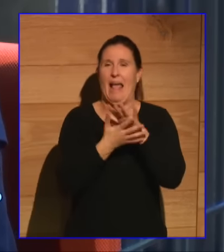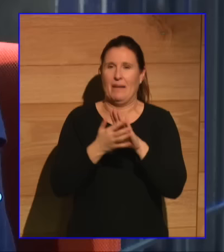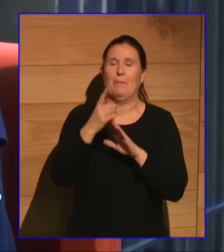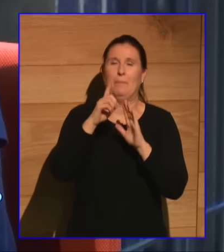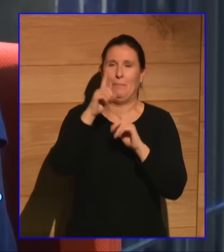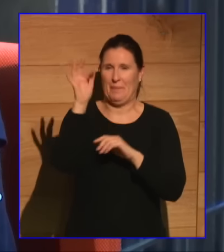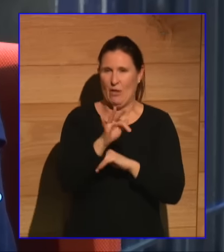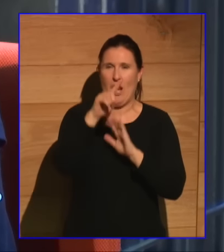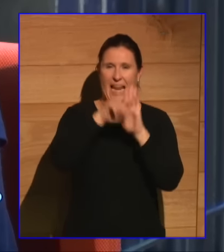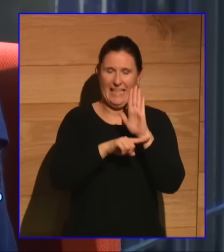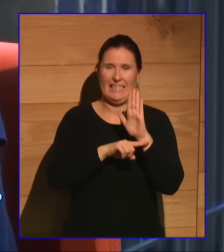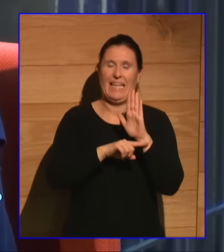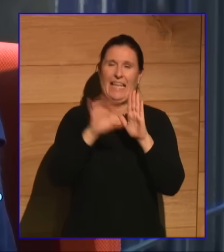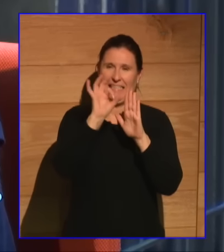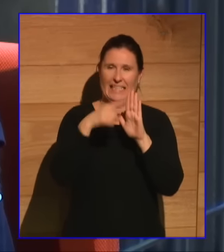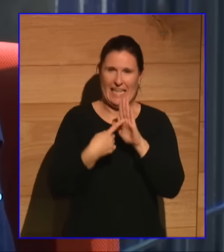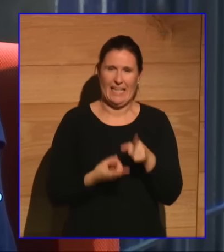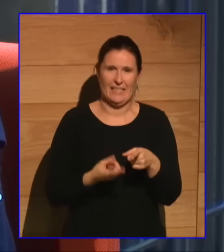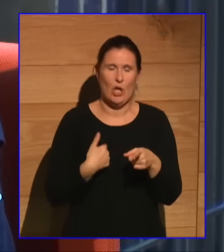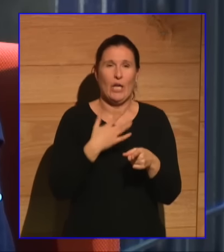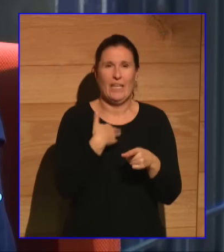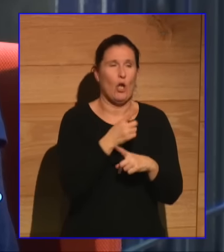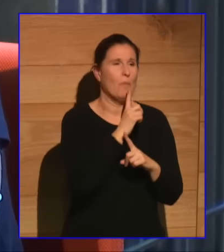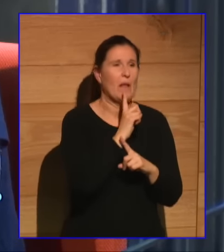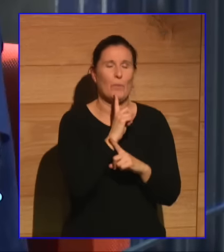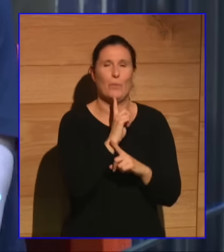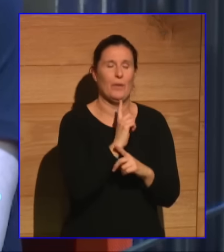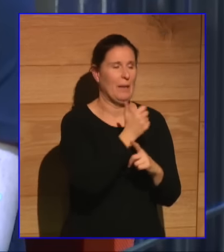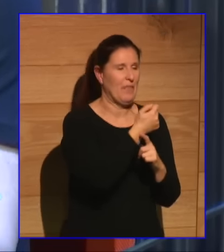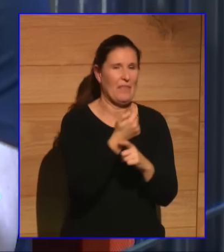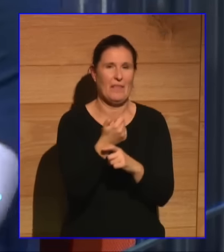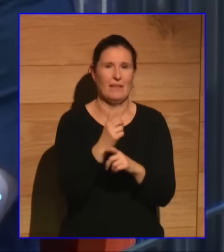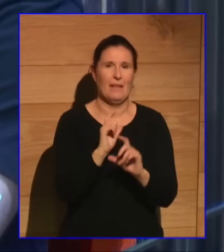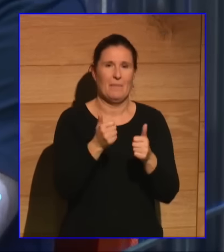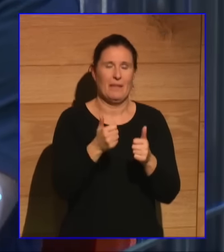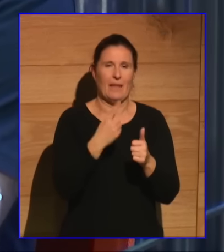repente me apeteció encender unas velas aquí y apagar la y tele. Y tirar de Torá.